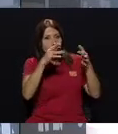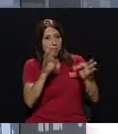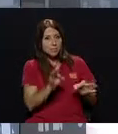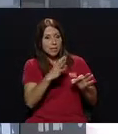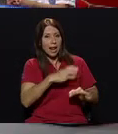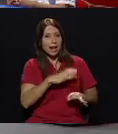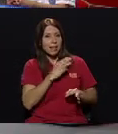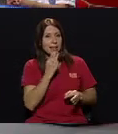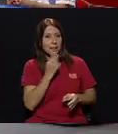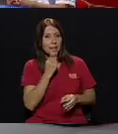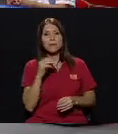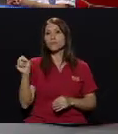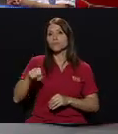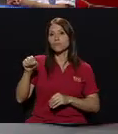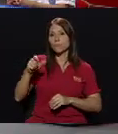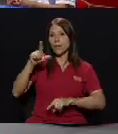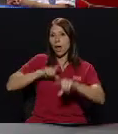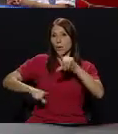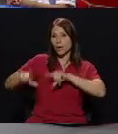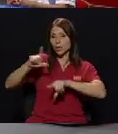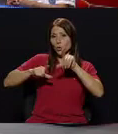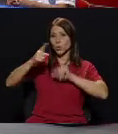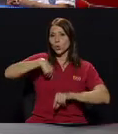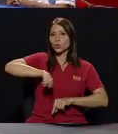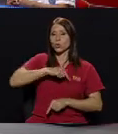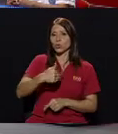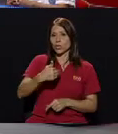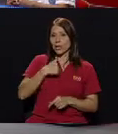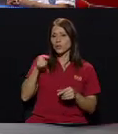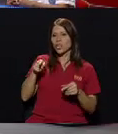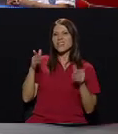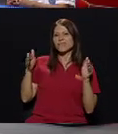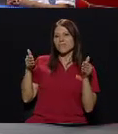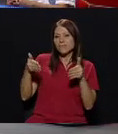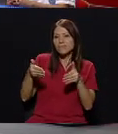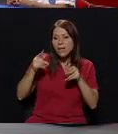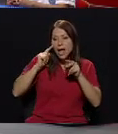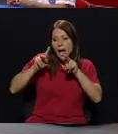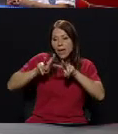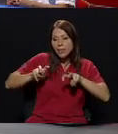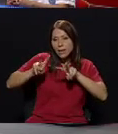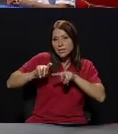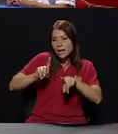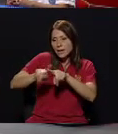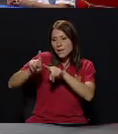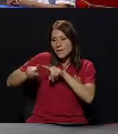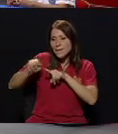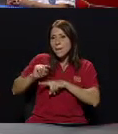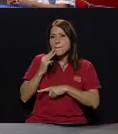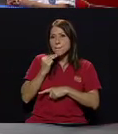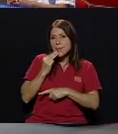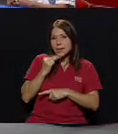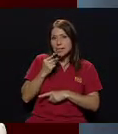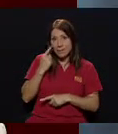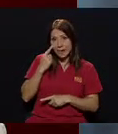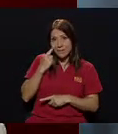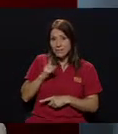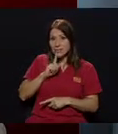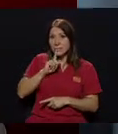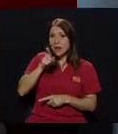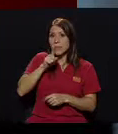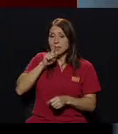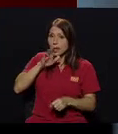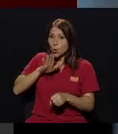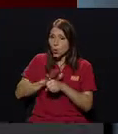en el laboratorio, tenemos un laboratorio donde se dedica, digamos, a analizar las mieles, digamos, para ver si